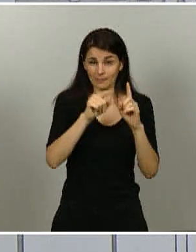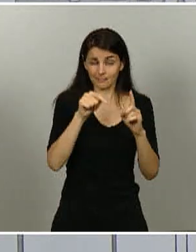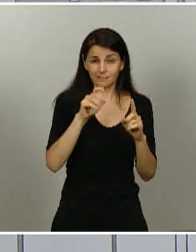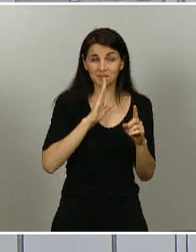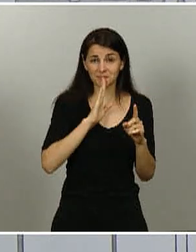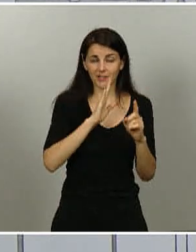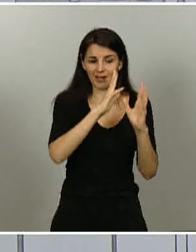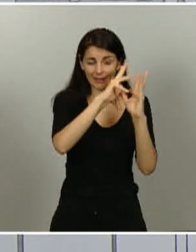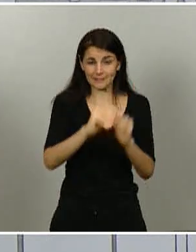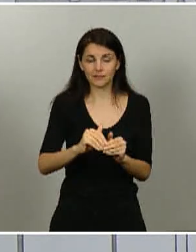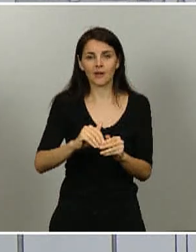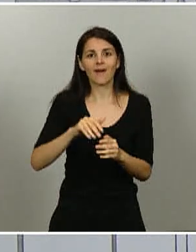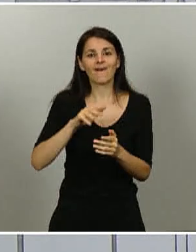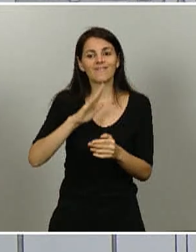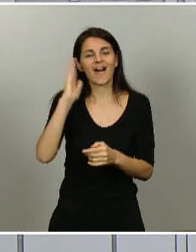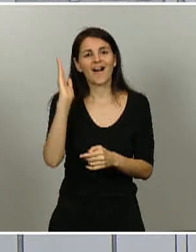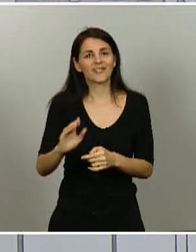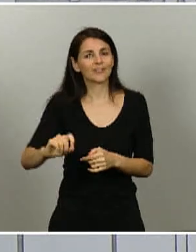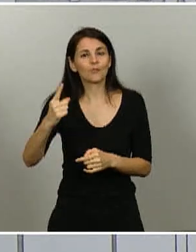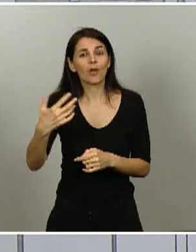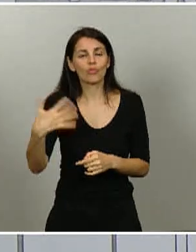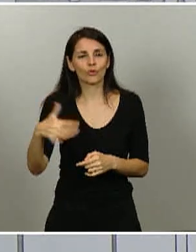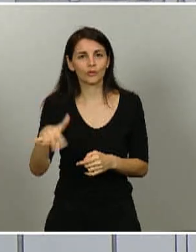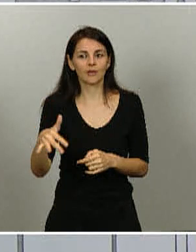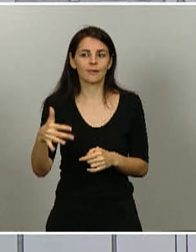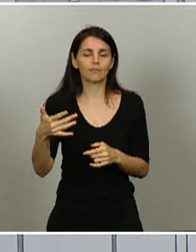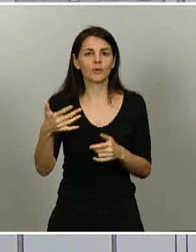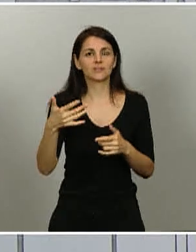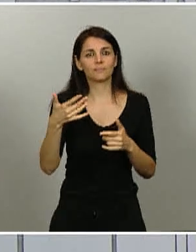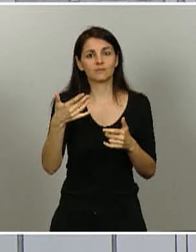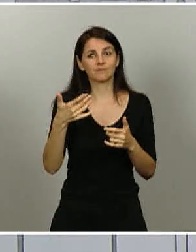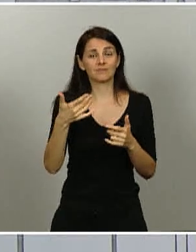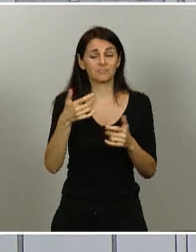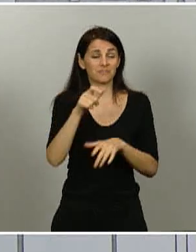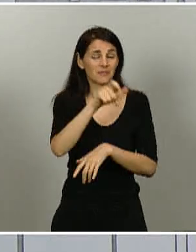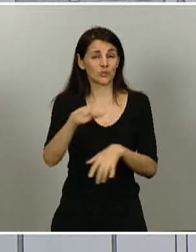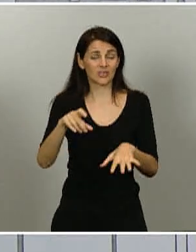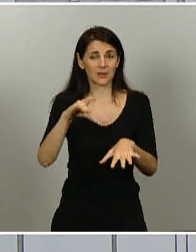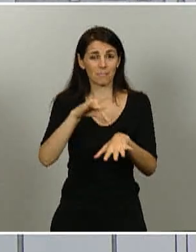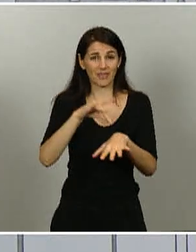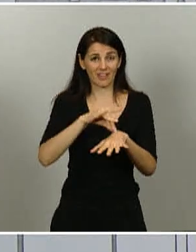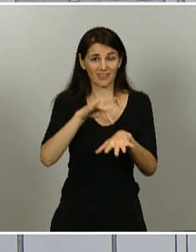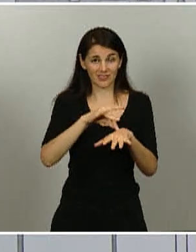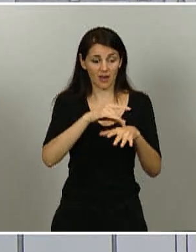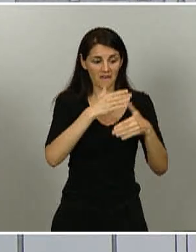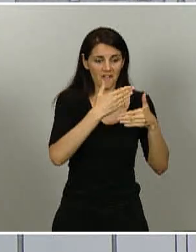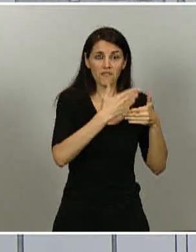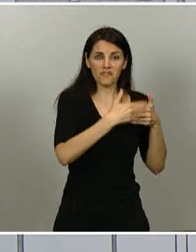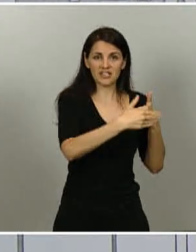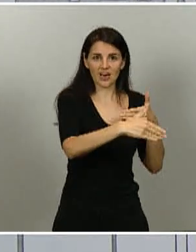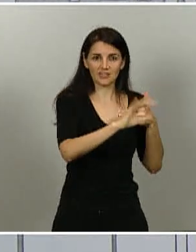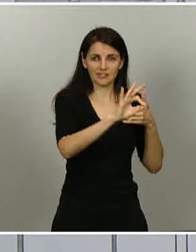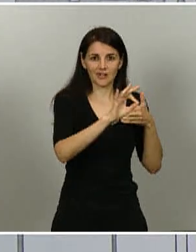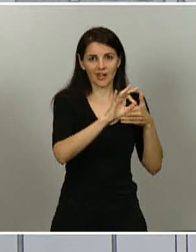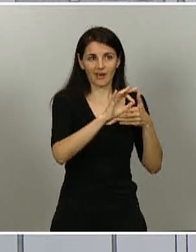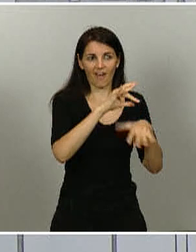con actualizaciones de las fichas epidemiológicas de los pacientes, es decir, no afecta a los datos de nuevos casos